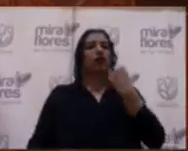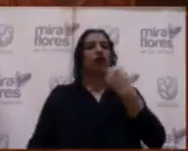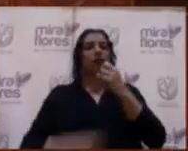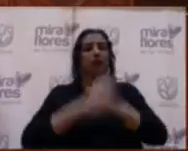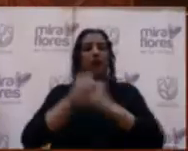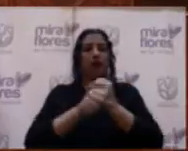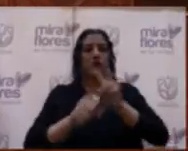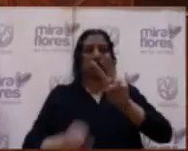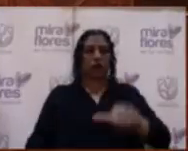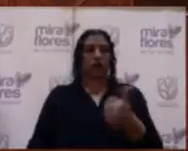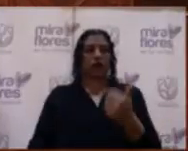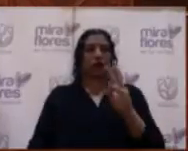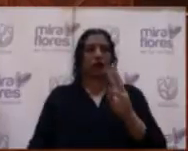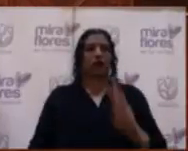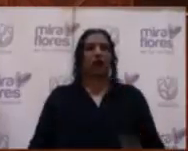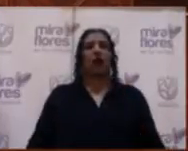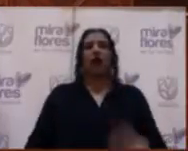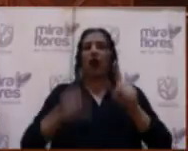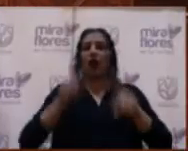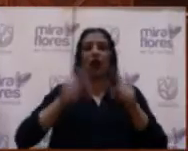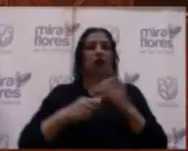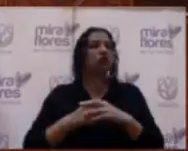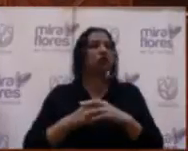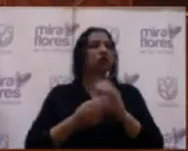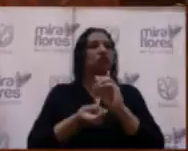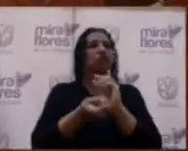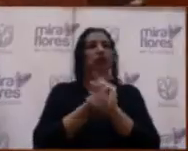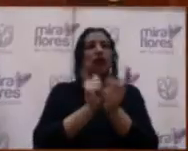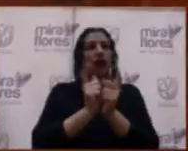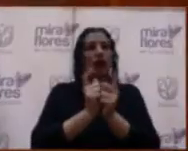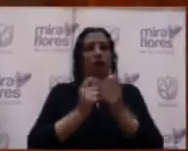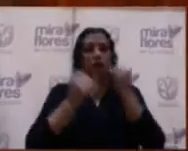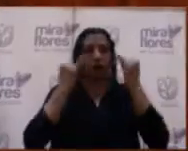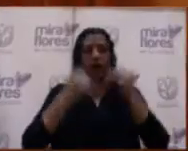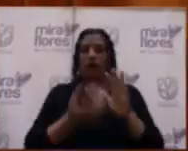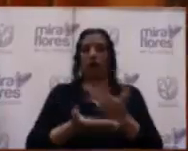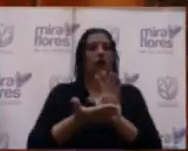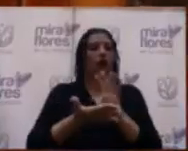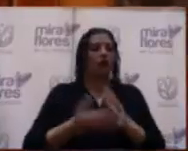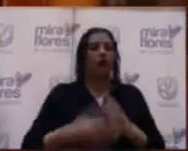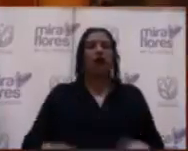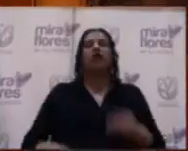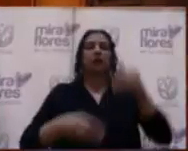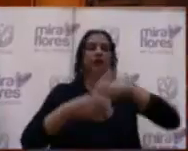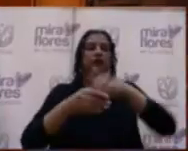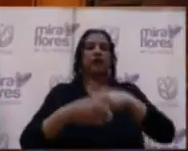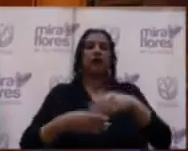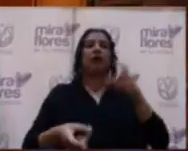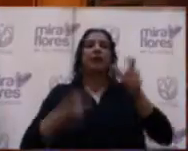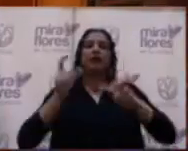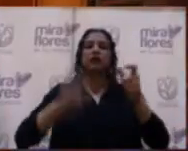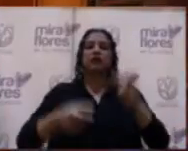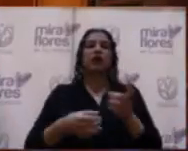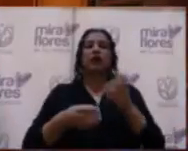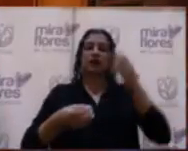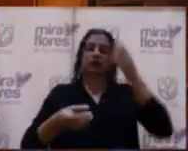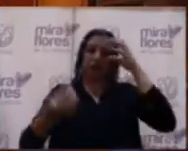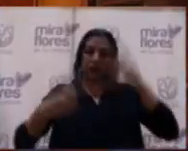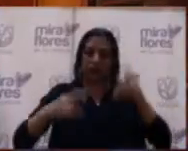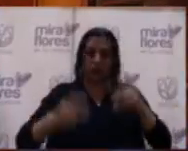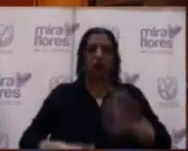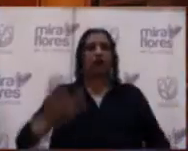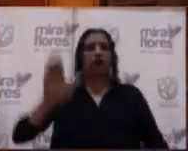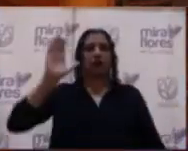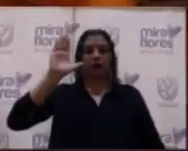2016. ¿Alguna observación a la misma? No habiendo observaciones, procederemos a votar. Aquellos miembros del Consejo que estén a favor, si van a expresarlo en